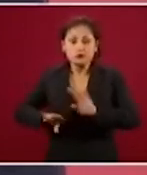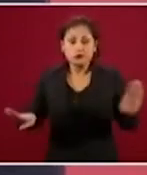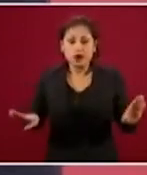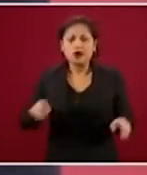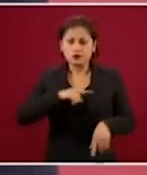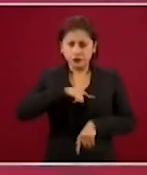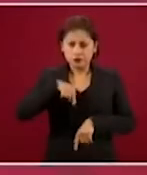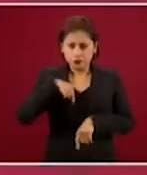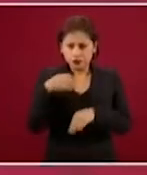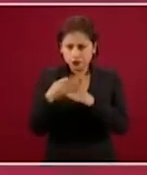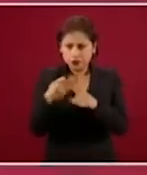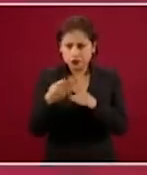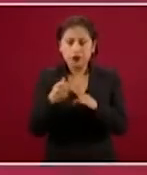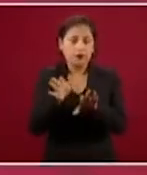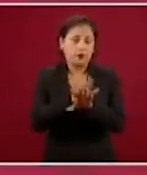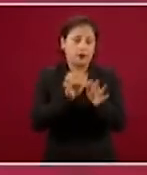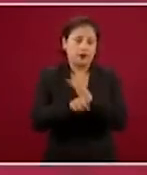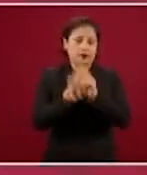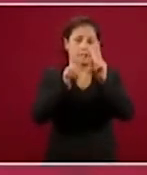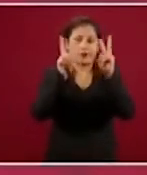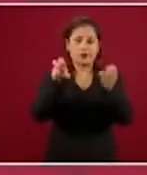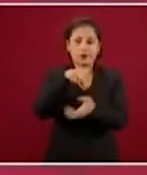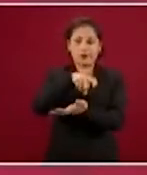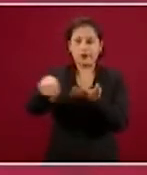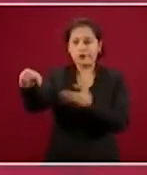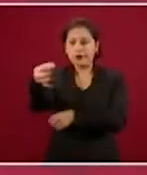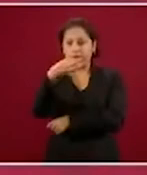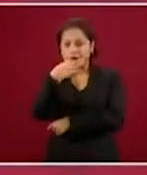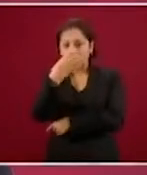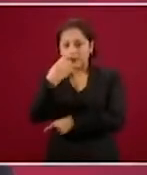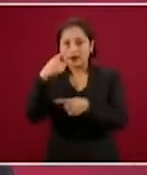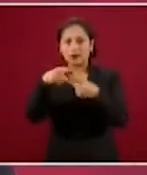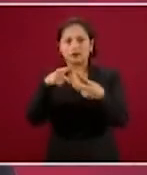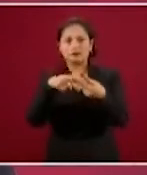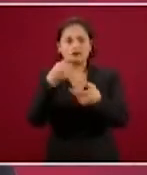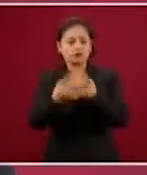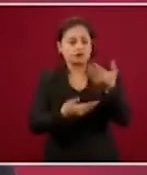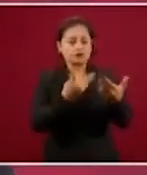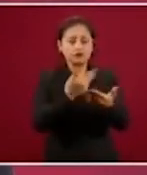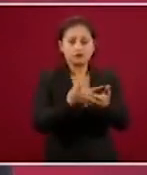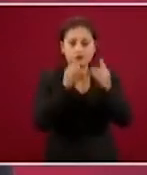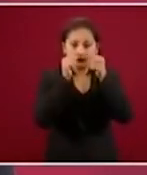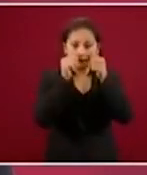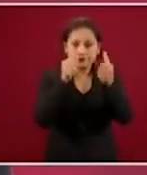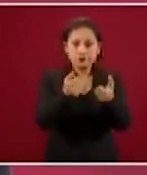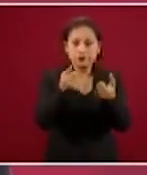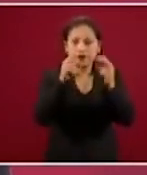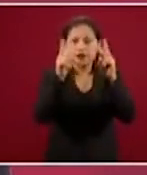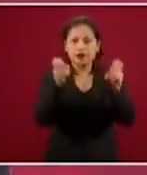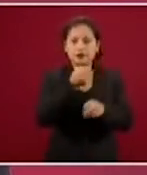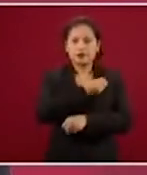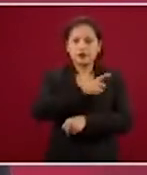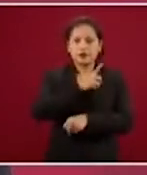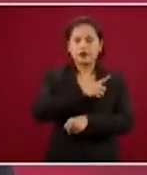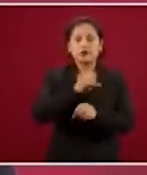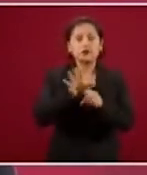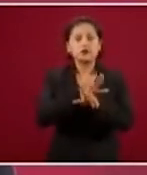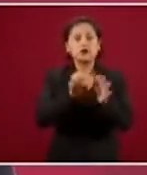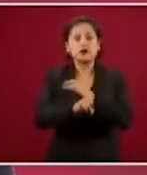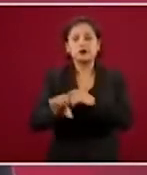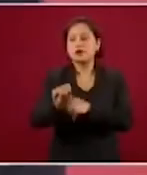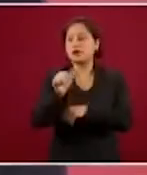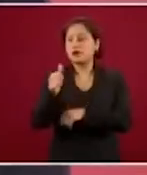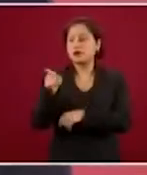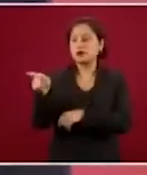en la compra de los medicamentos y en todos los servicios que prestaban las famosas